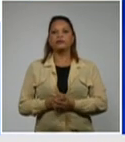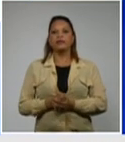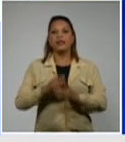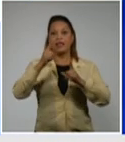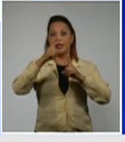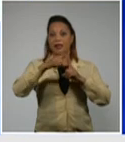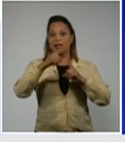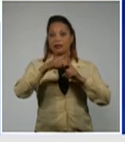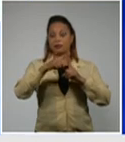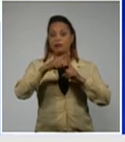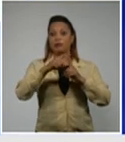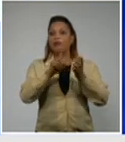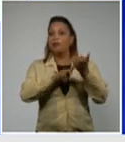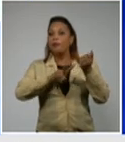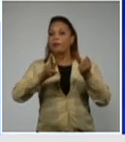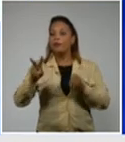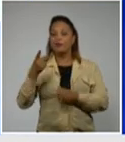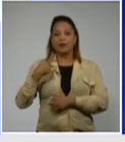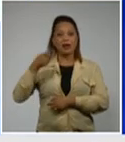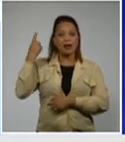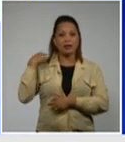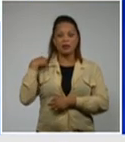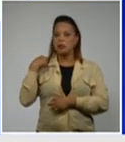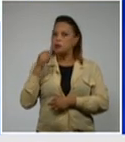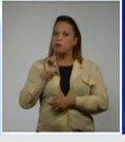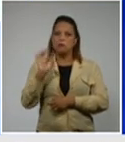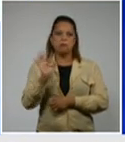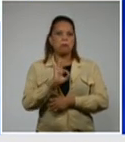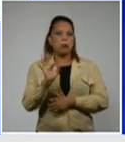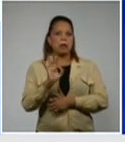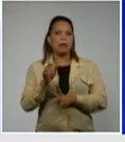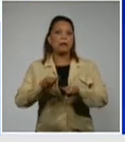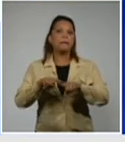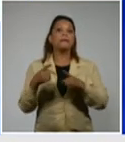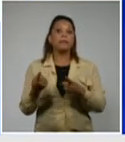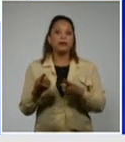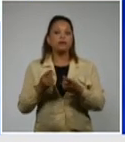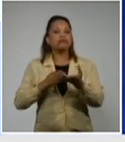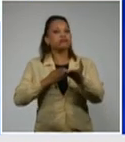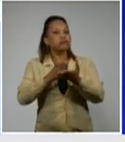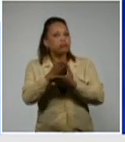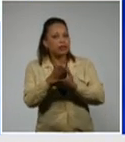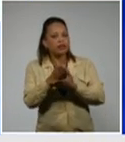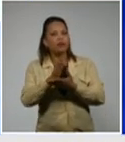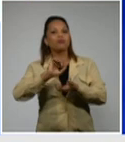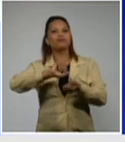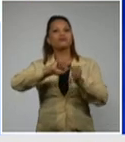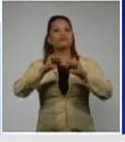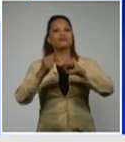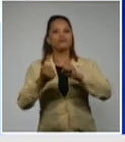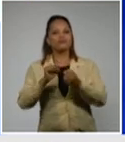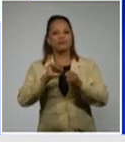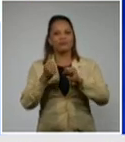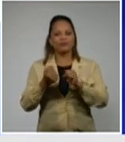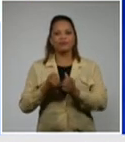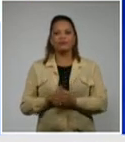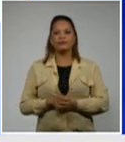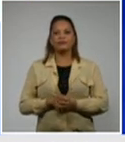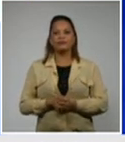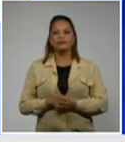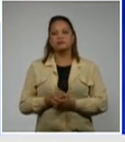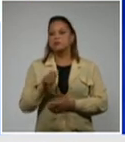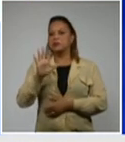provincia que en el día de ayer no confirmó casos, pero realmente ha mantenido un control de la epidemia. 5